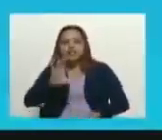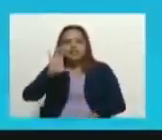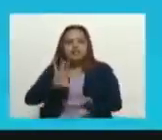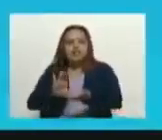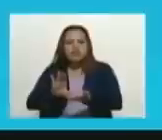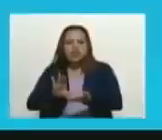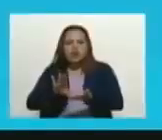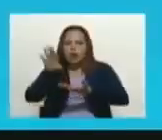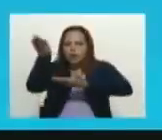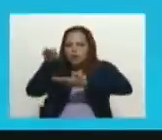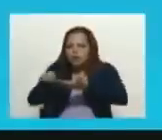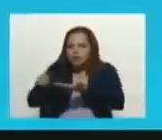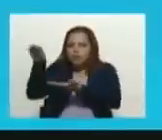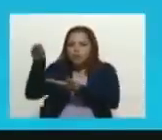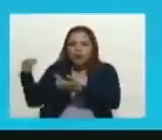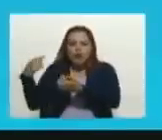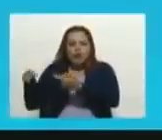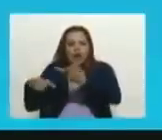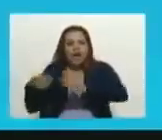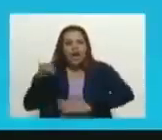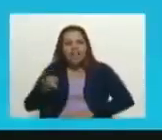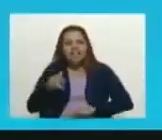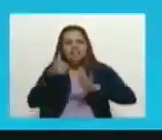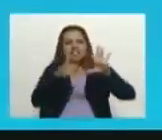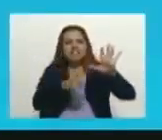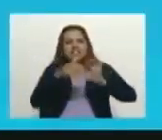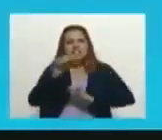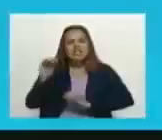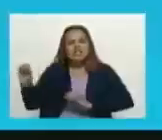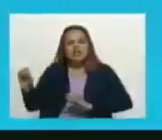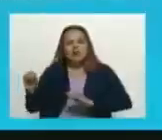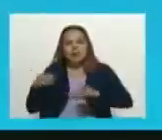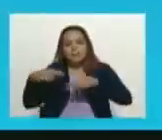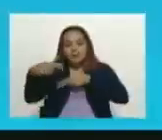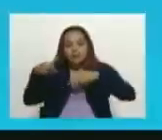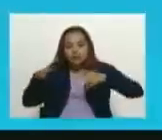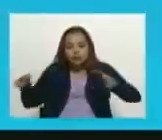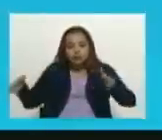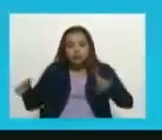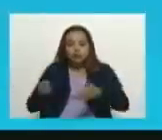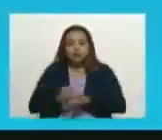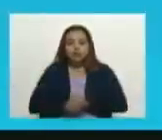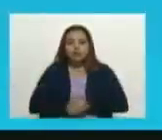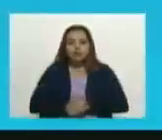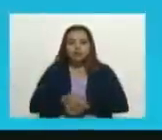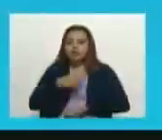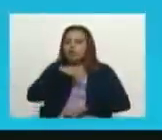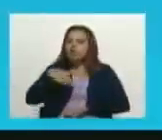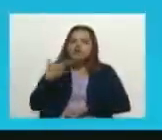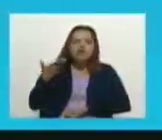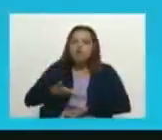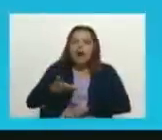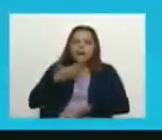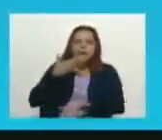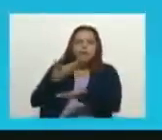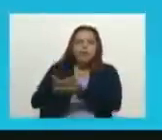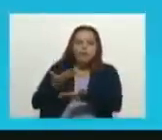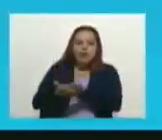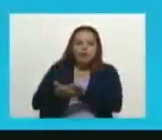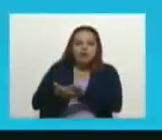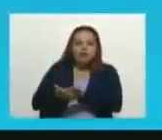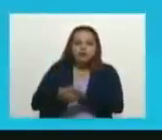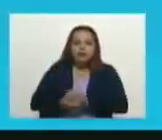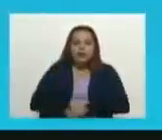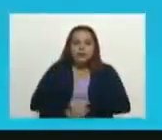acopio, el cual tenemos 600 metros cuadrados. ¿Qué es la propuesta de nosotros? Como EPCDC Comunidad